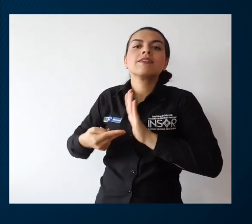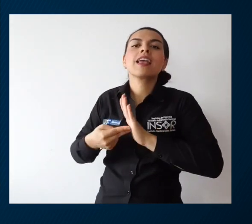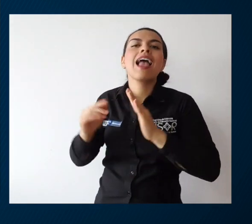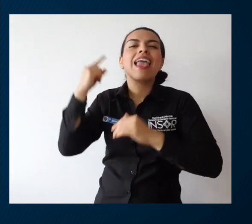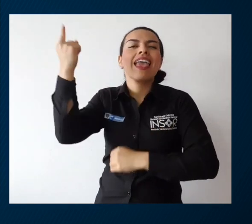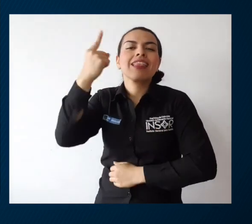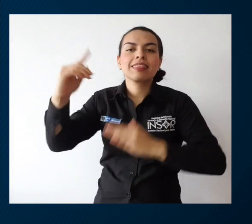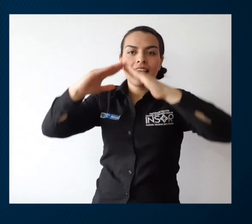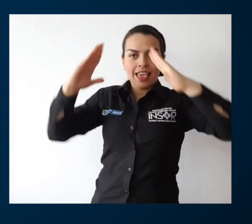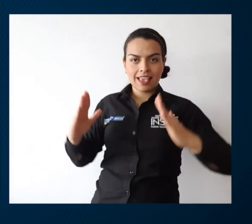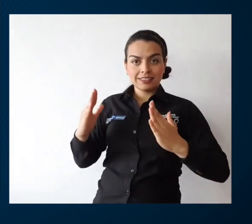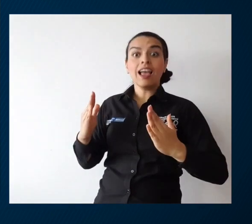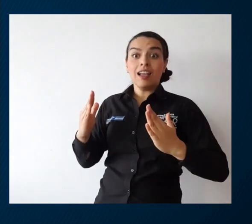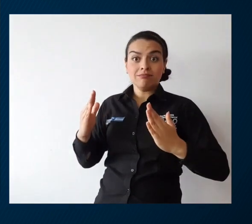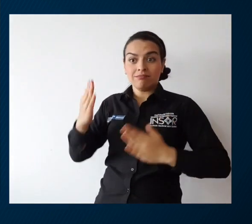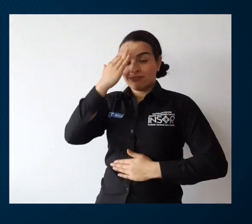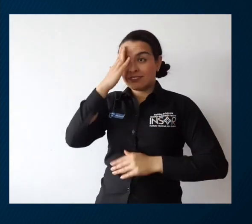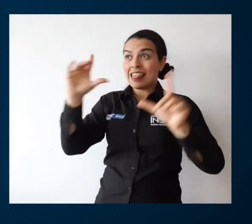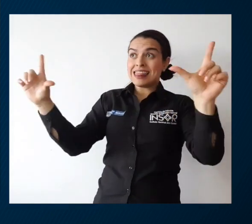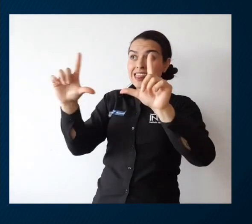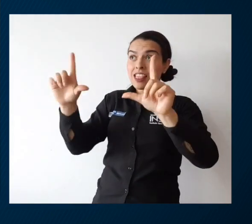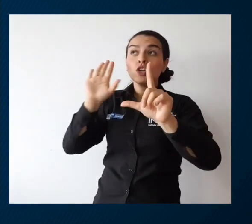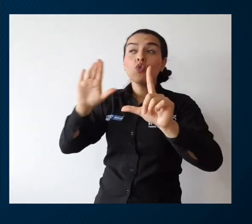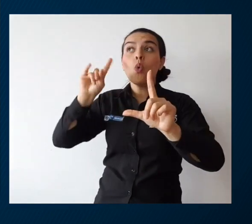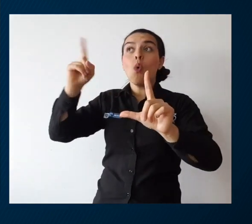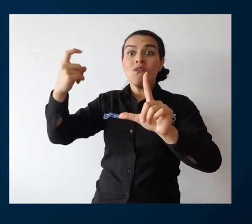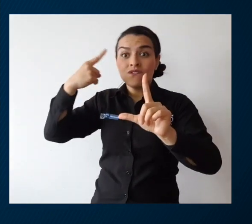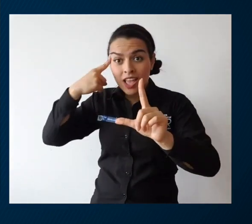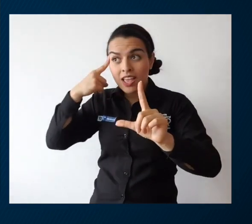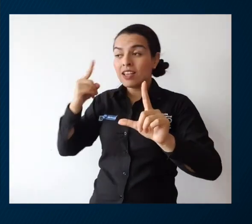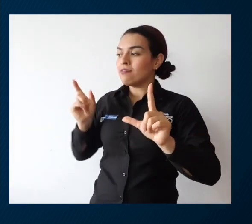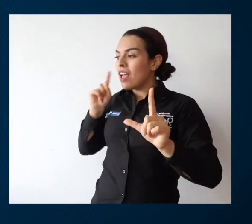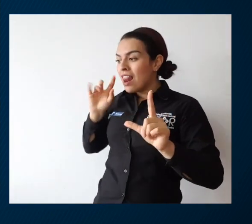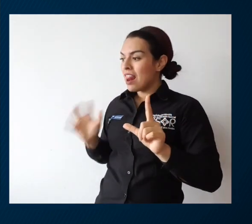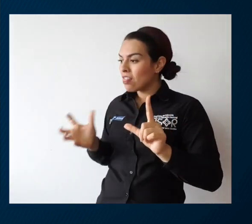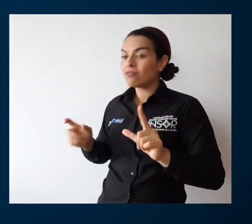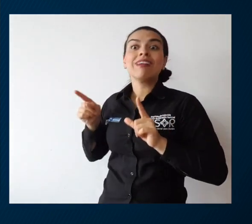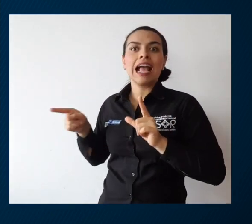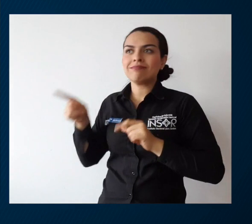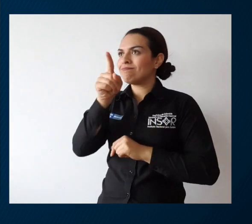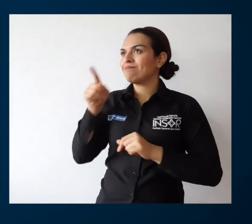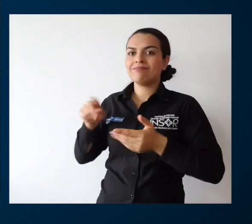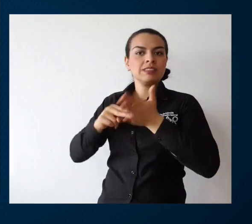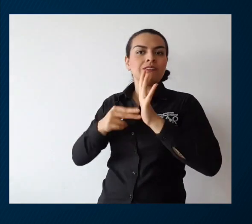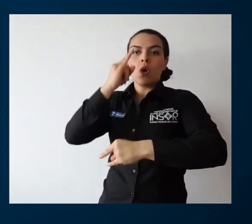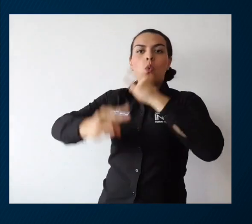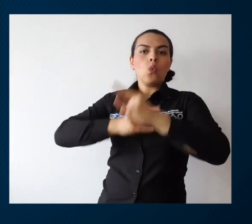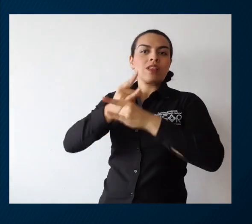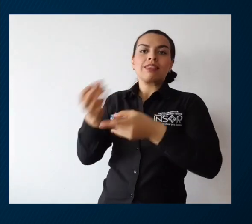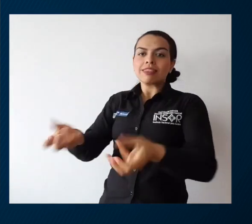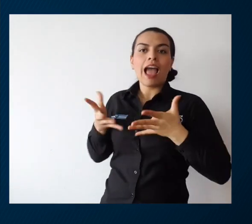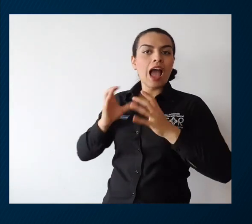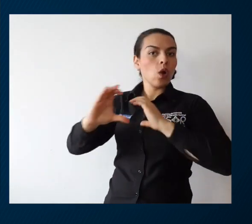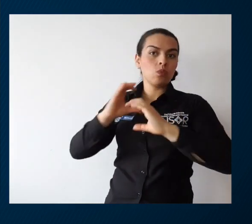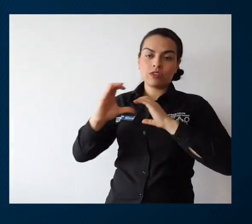casa. La televisión pública y la radio son los instrumentos más equitativos y universales que tenemos, y yo creo que